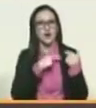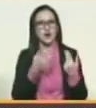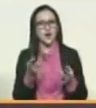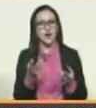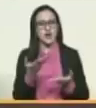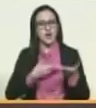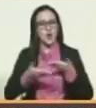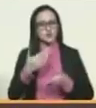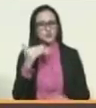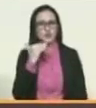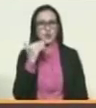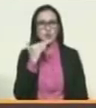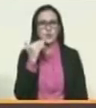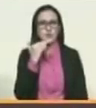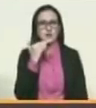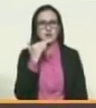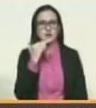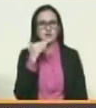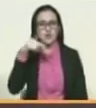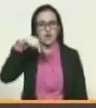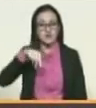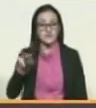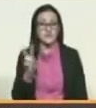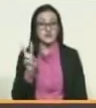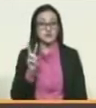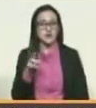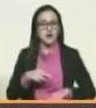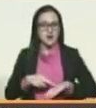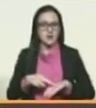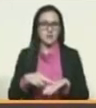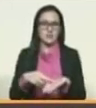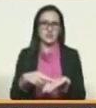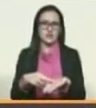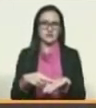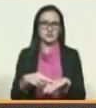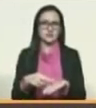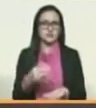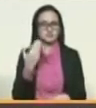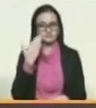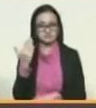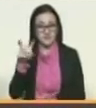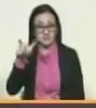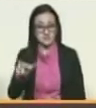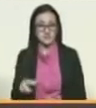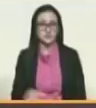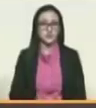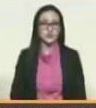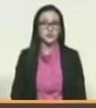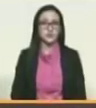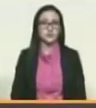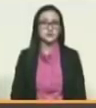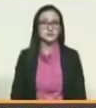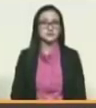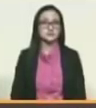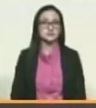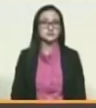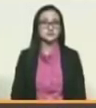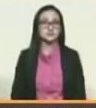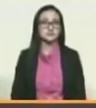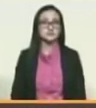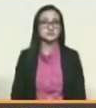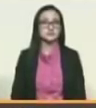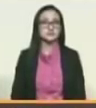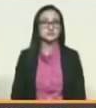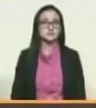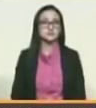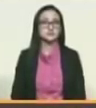de los Estados Unidos en Venezuela. Recomendaciones para este funcionario. Lectura de la Convención de